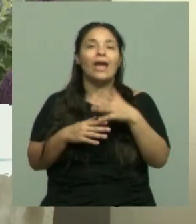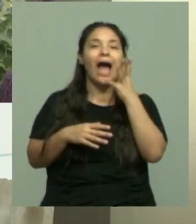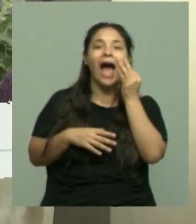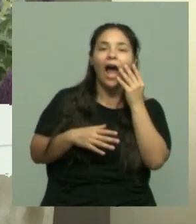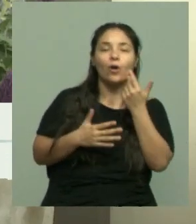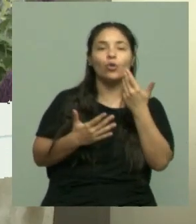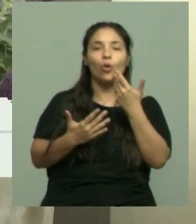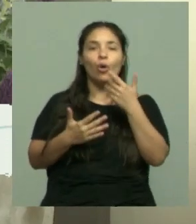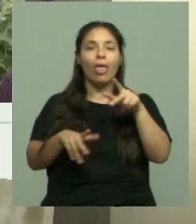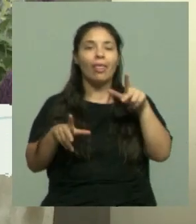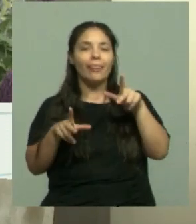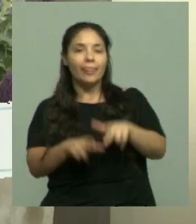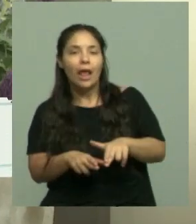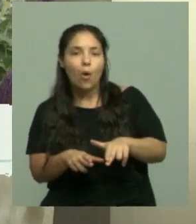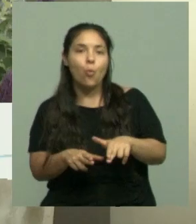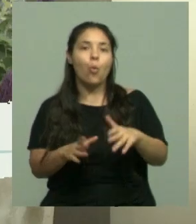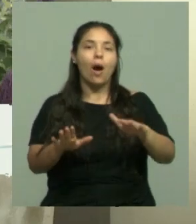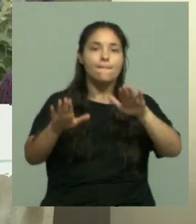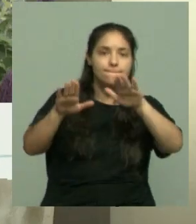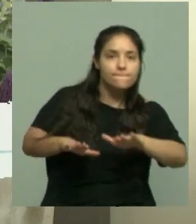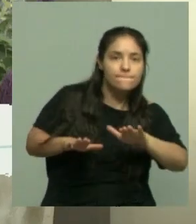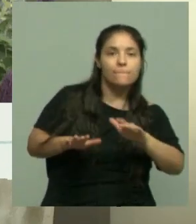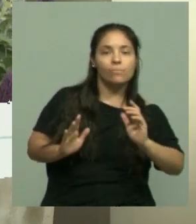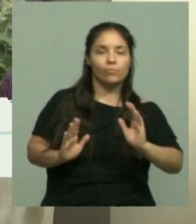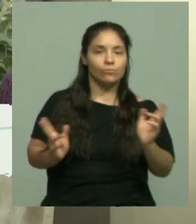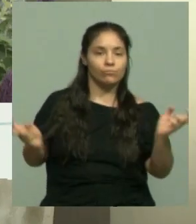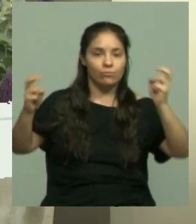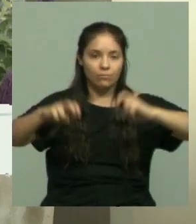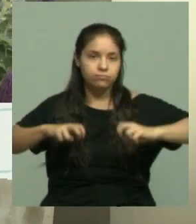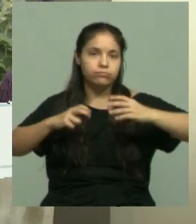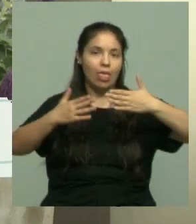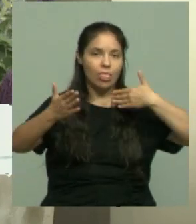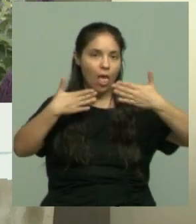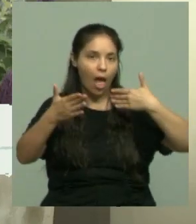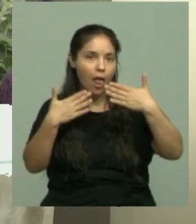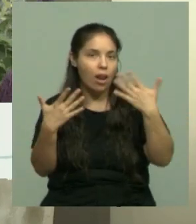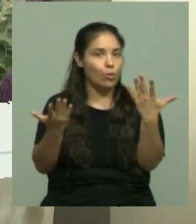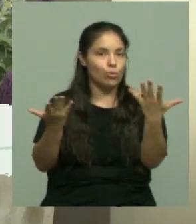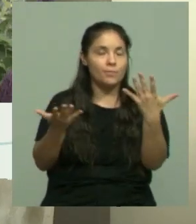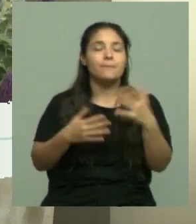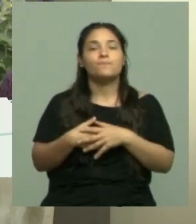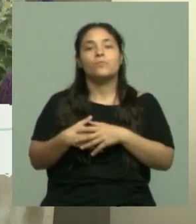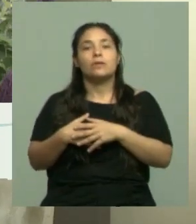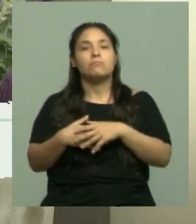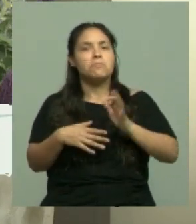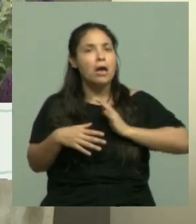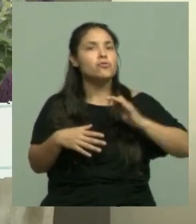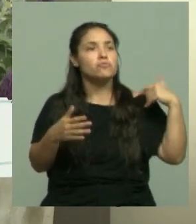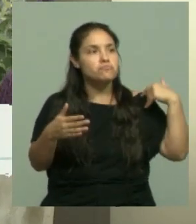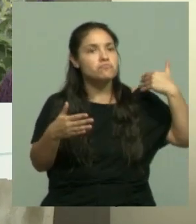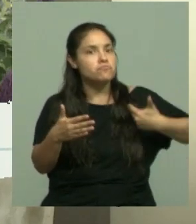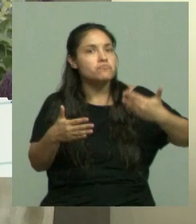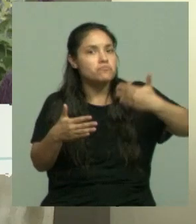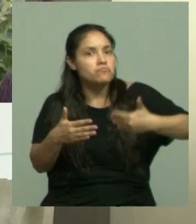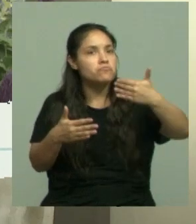tregua, de un posible diálogo, digo, en varios momentos del año hemos repasado eso como